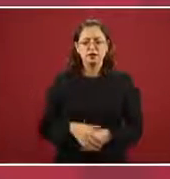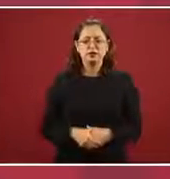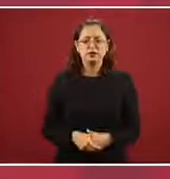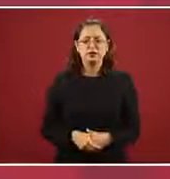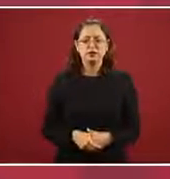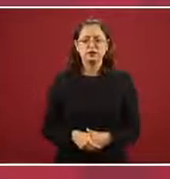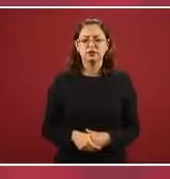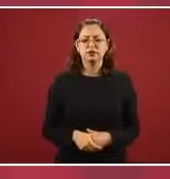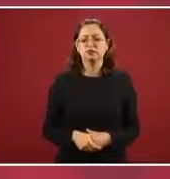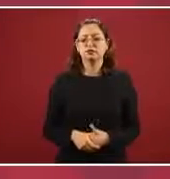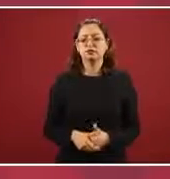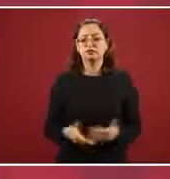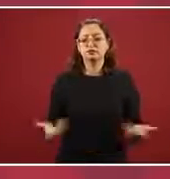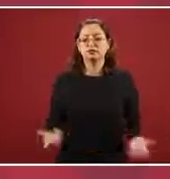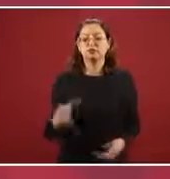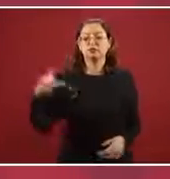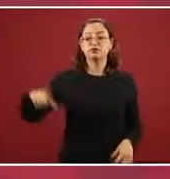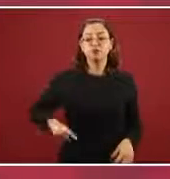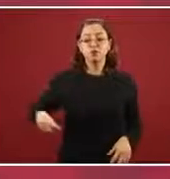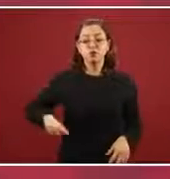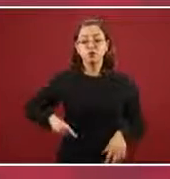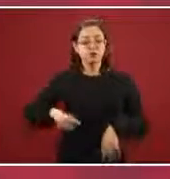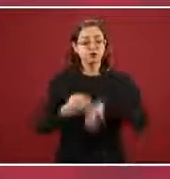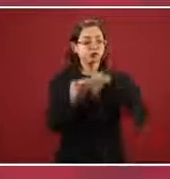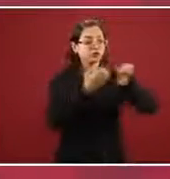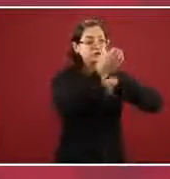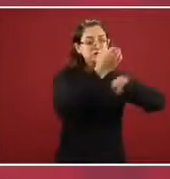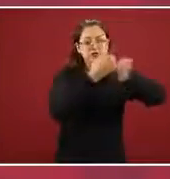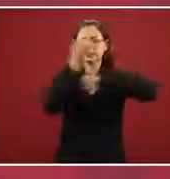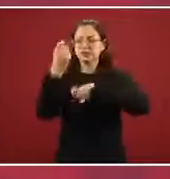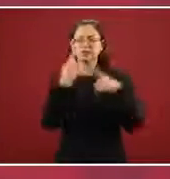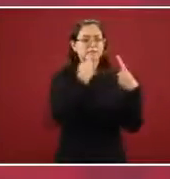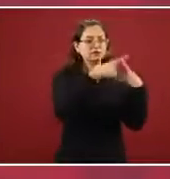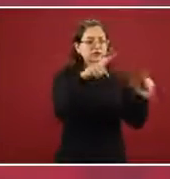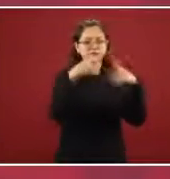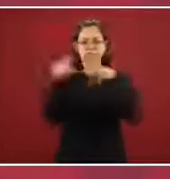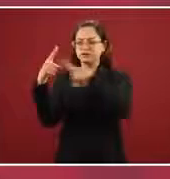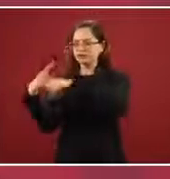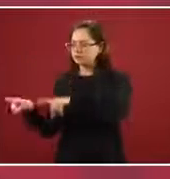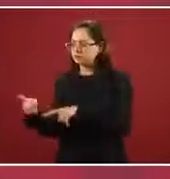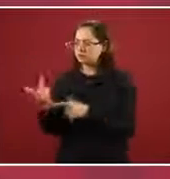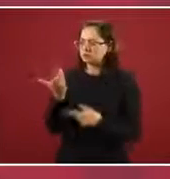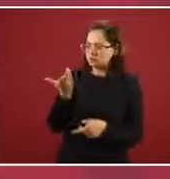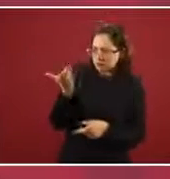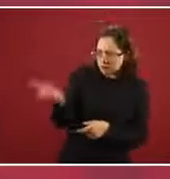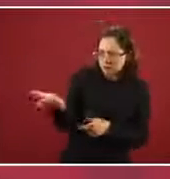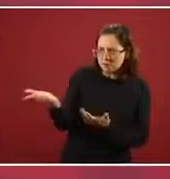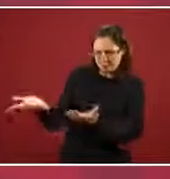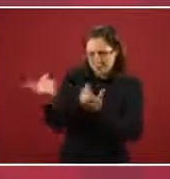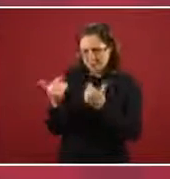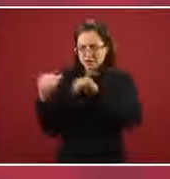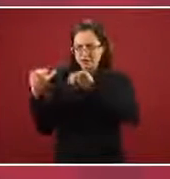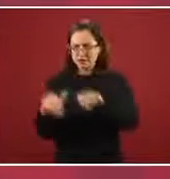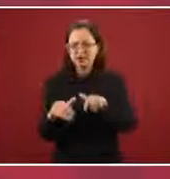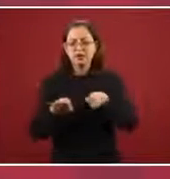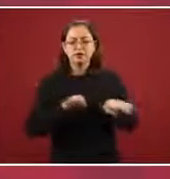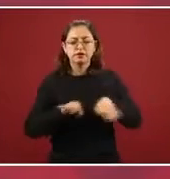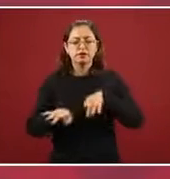Hay gobiernos estatales que les ofrecen trabajo, o